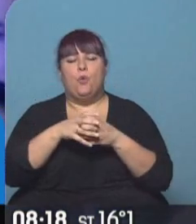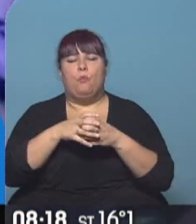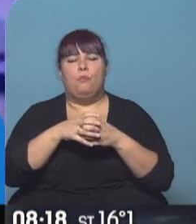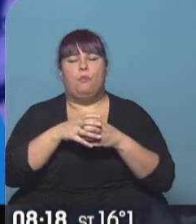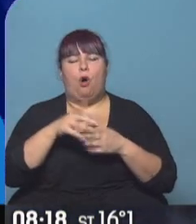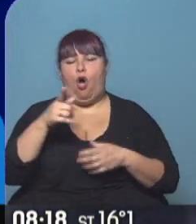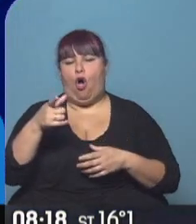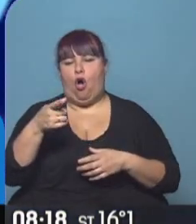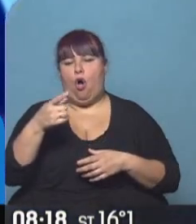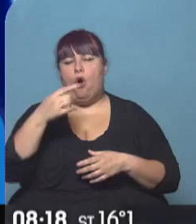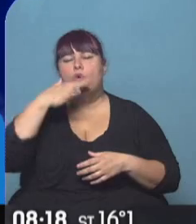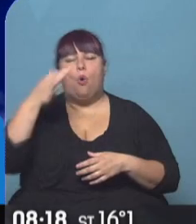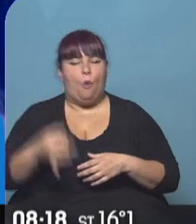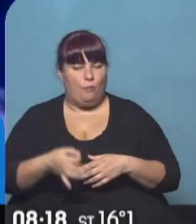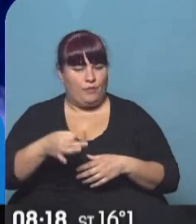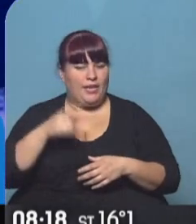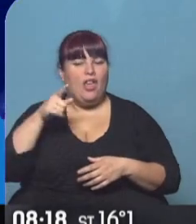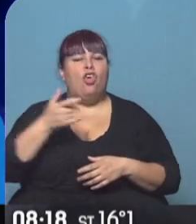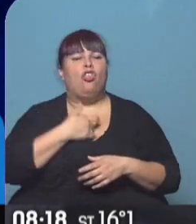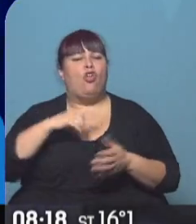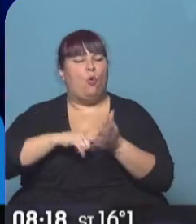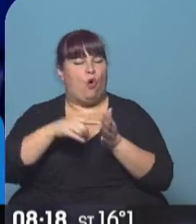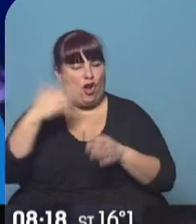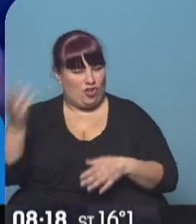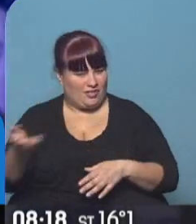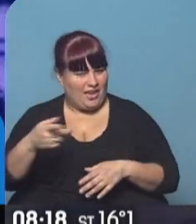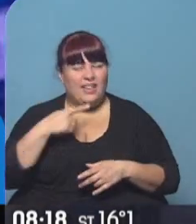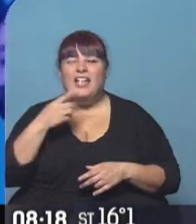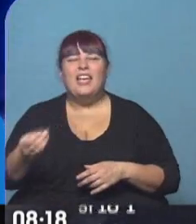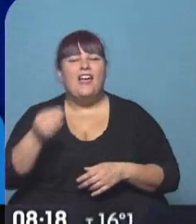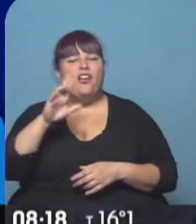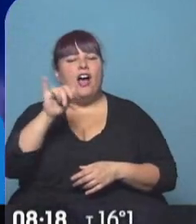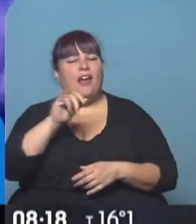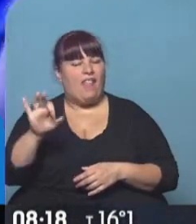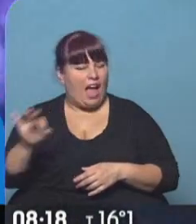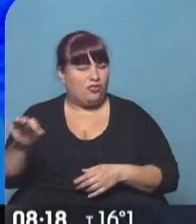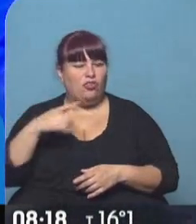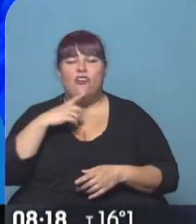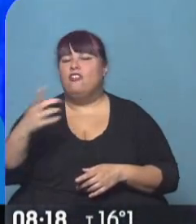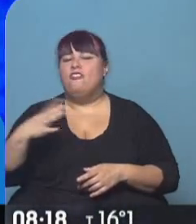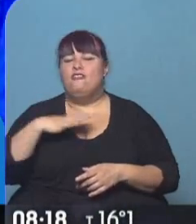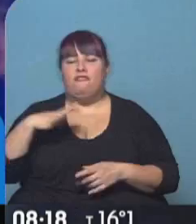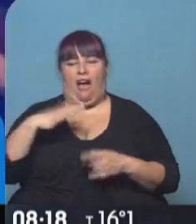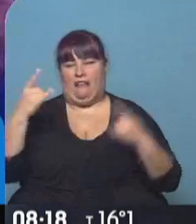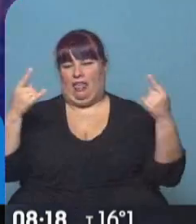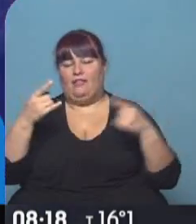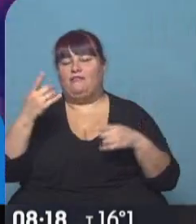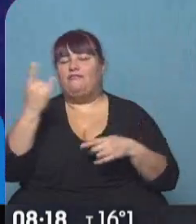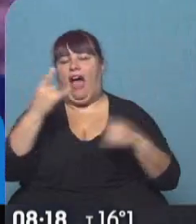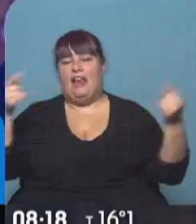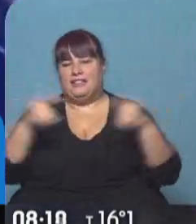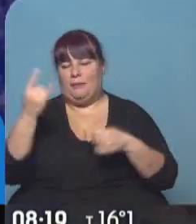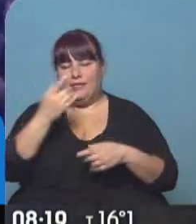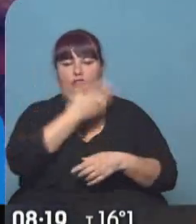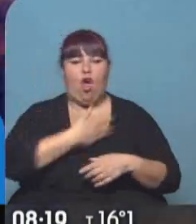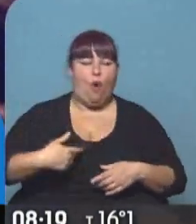sector, por el frente Cumplir en la provincia de Buenos Aires. ¿Qué es lo que dijo Randazzo? Hay una falsa polarización entre el